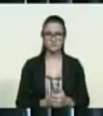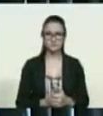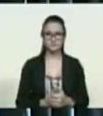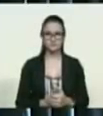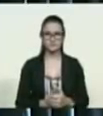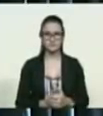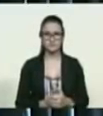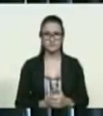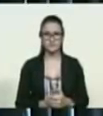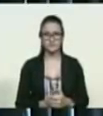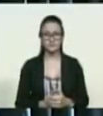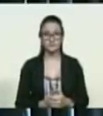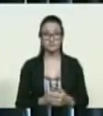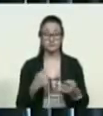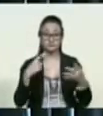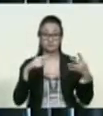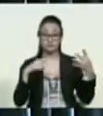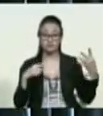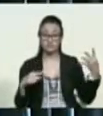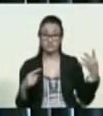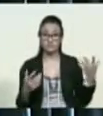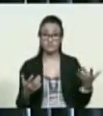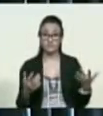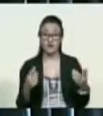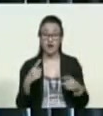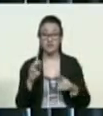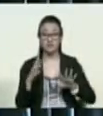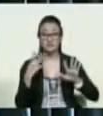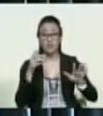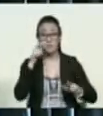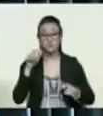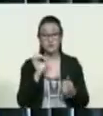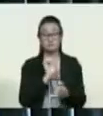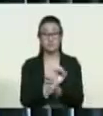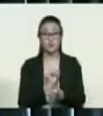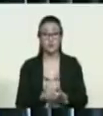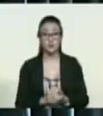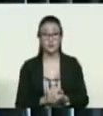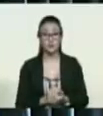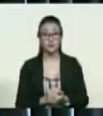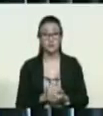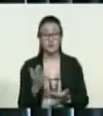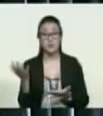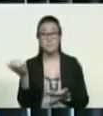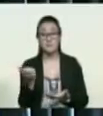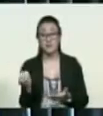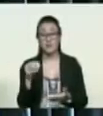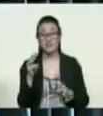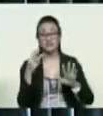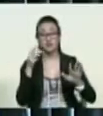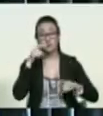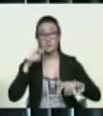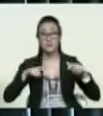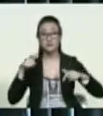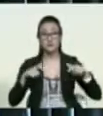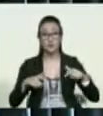y quién sabe, los siguientes, hay 19 detenidos, estamos solicitando 18 más.